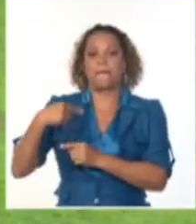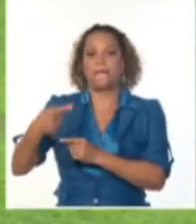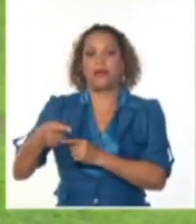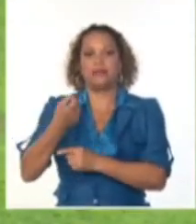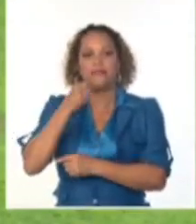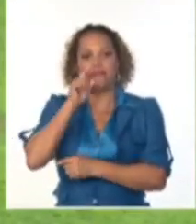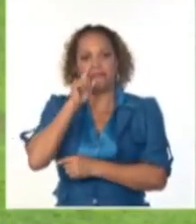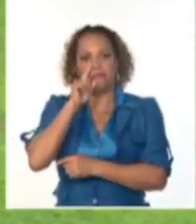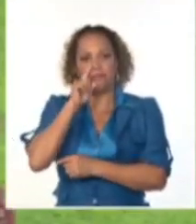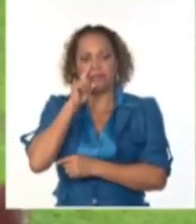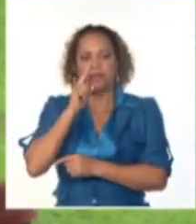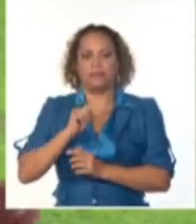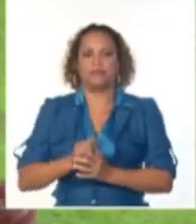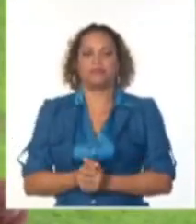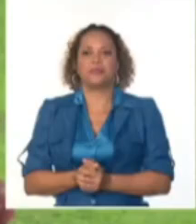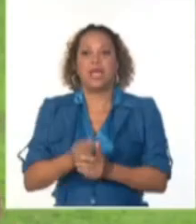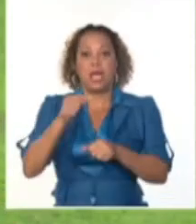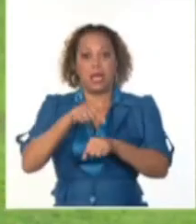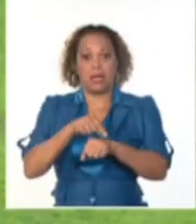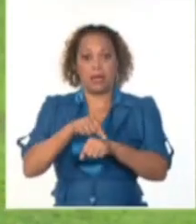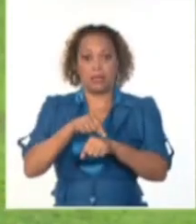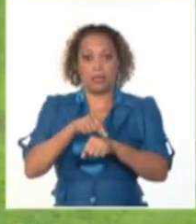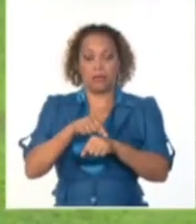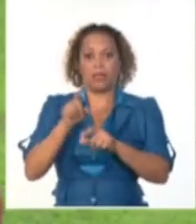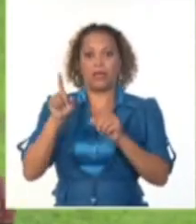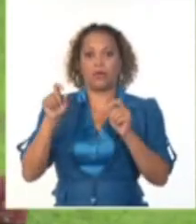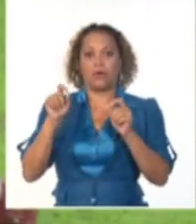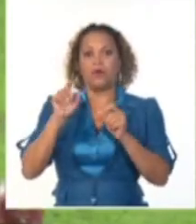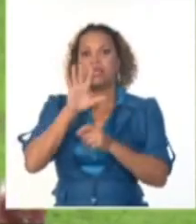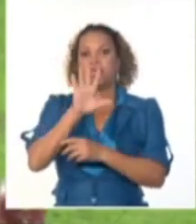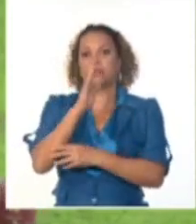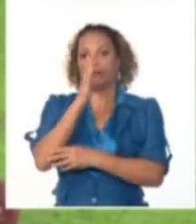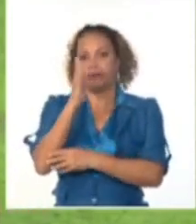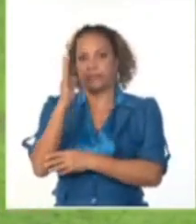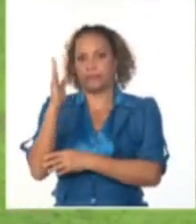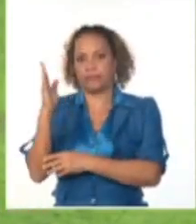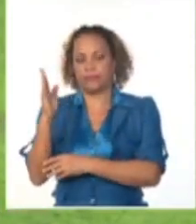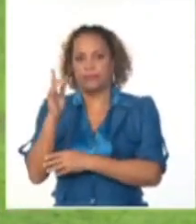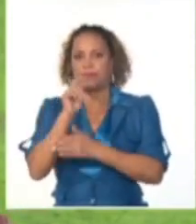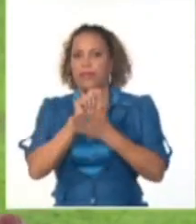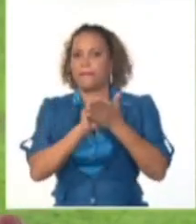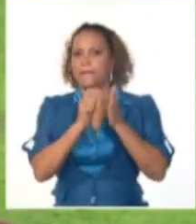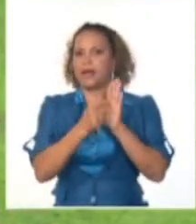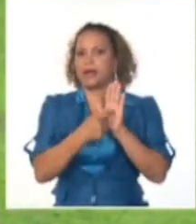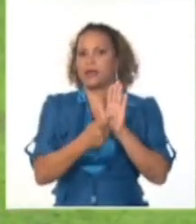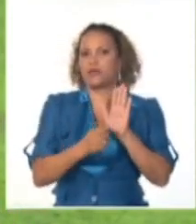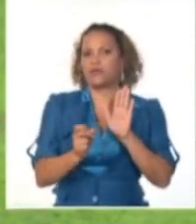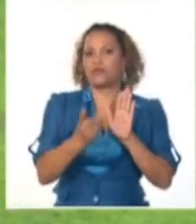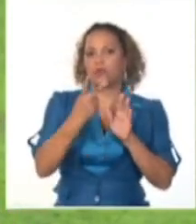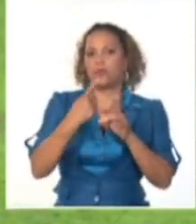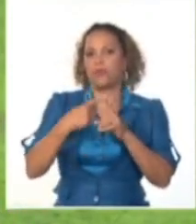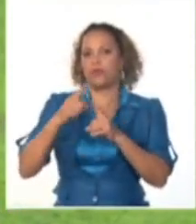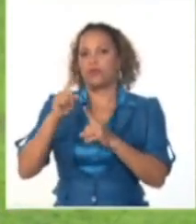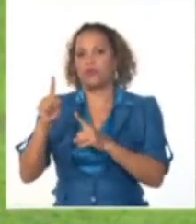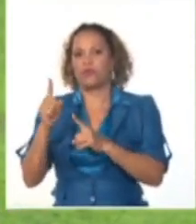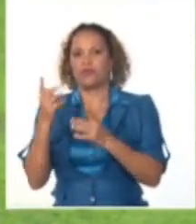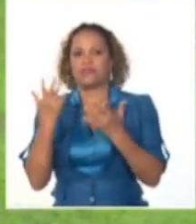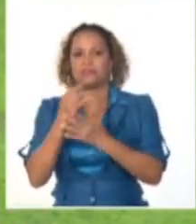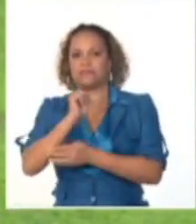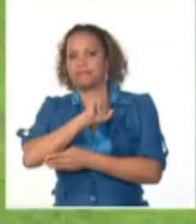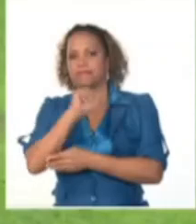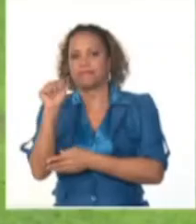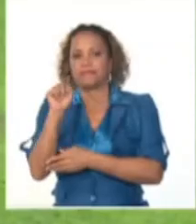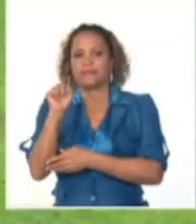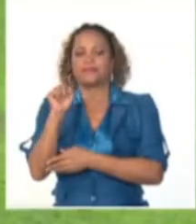Ahora mismo el juego marcha en el quinto capítulo con marcador favorable de 2-1 a favor, por supuesto, de